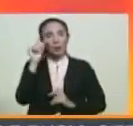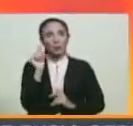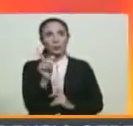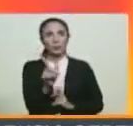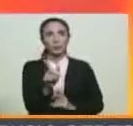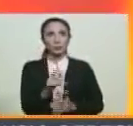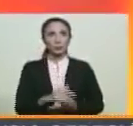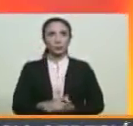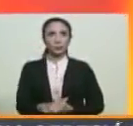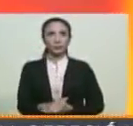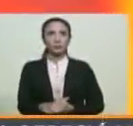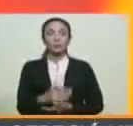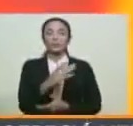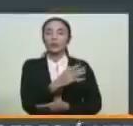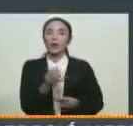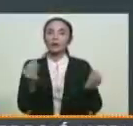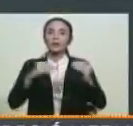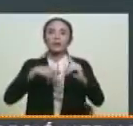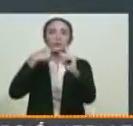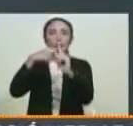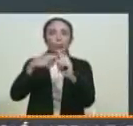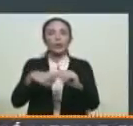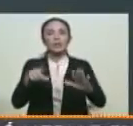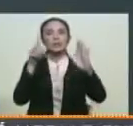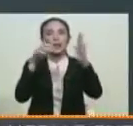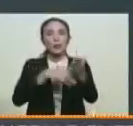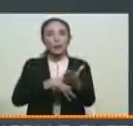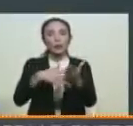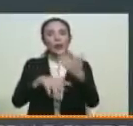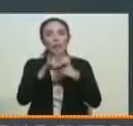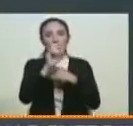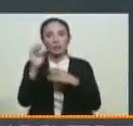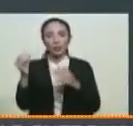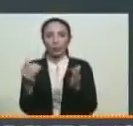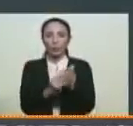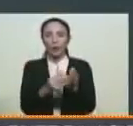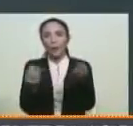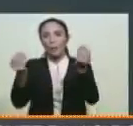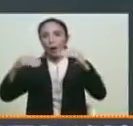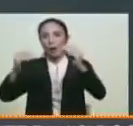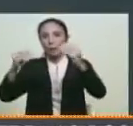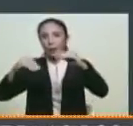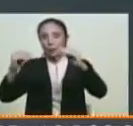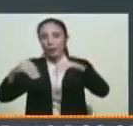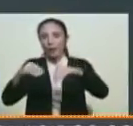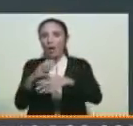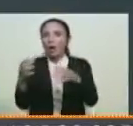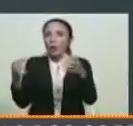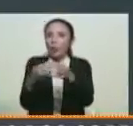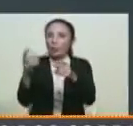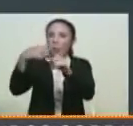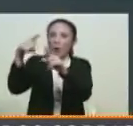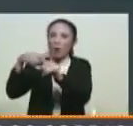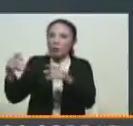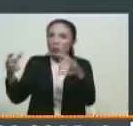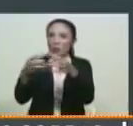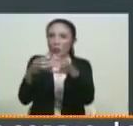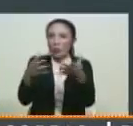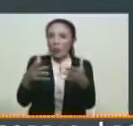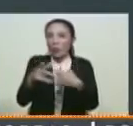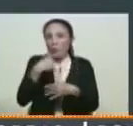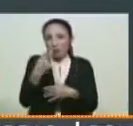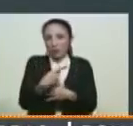Si sumamos 6.300.000, más los millones que votan por el Gran Polo Patriótico, el Partido Comunista de